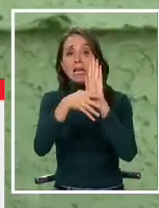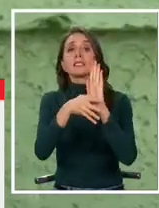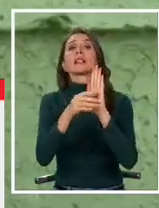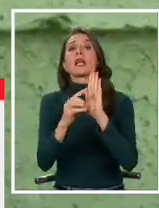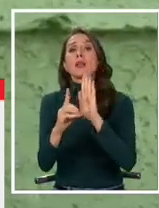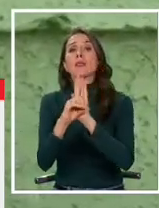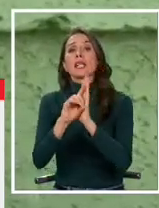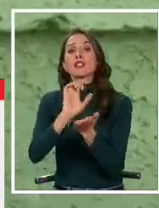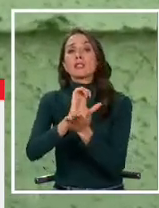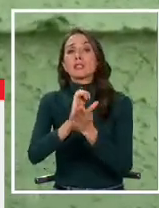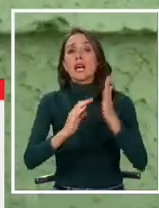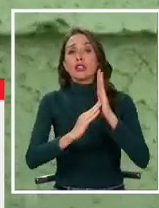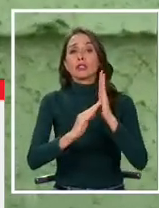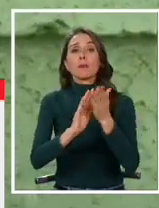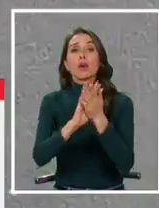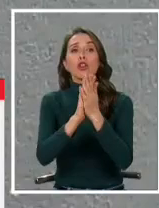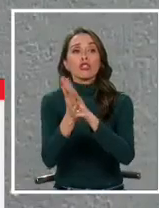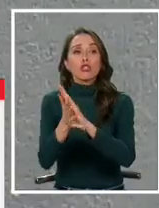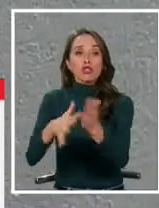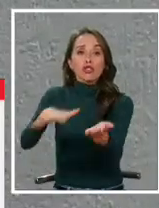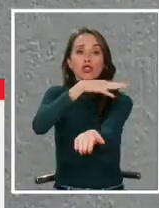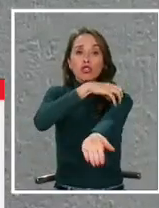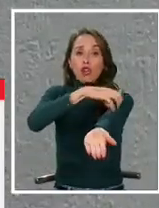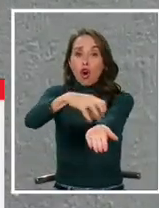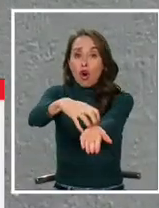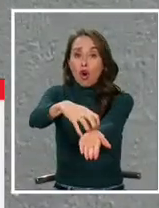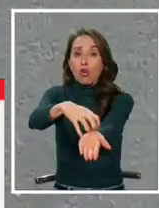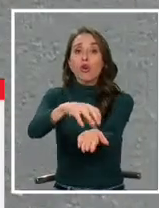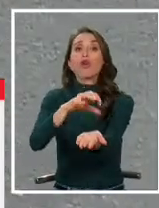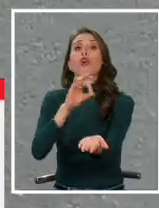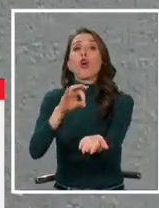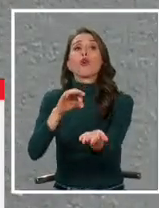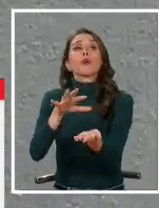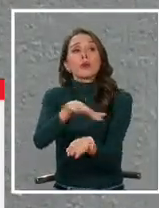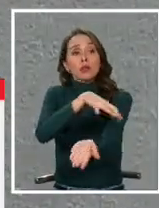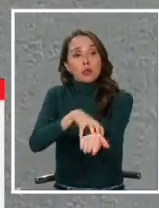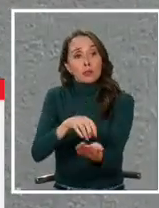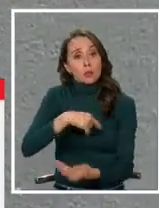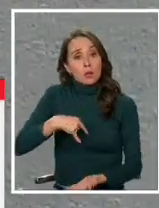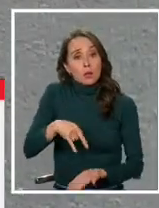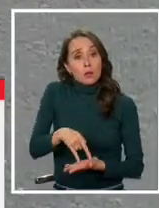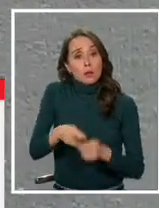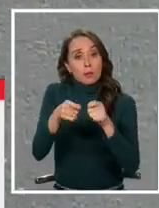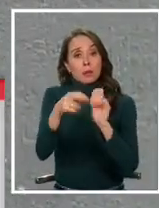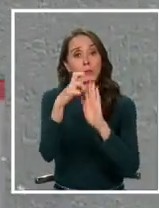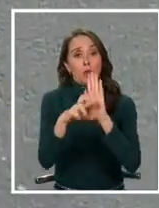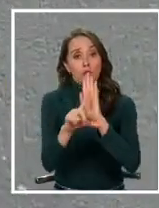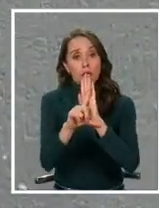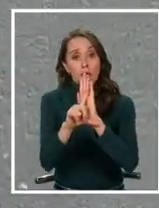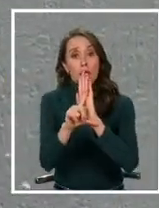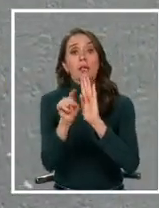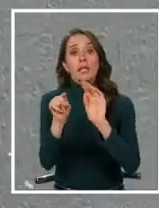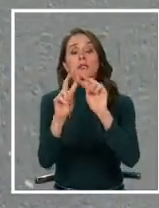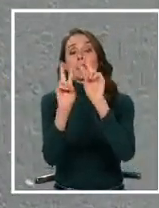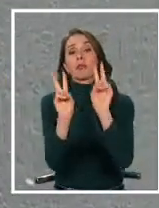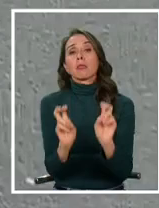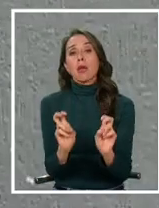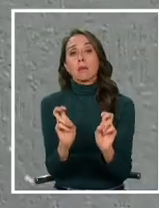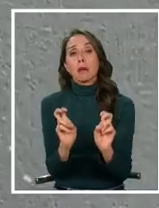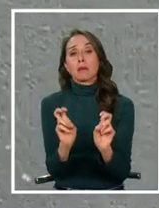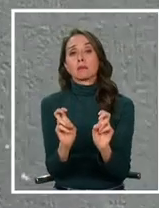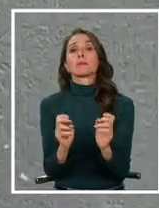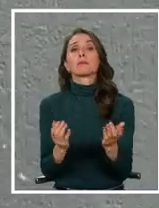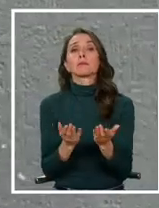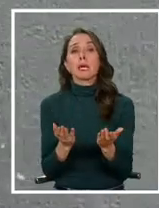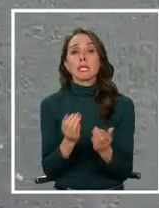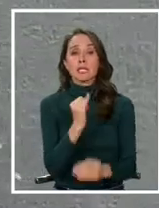estado excepción a todo el territorio nosotros presentaremos al al parlamento una medida relacionada con este tema con el